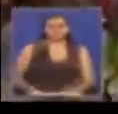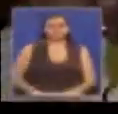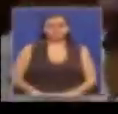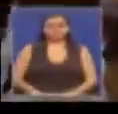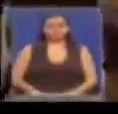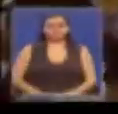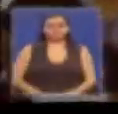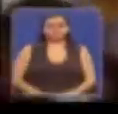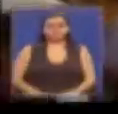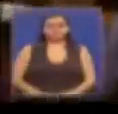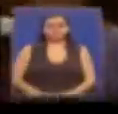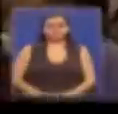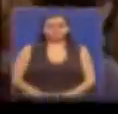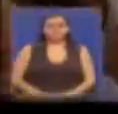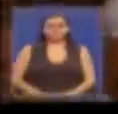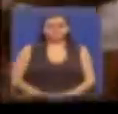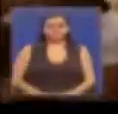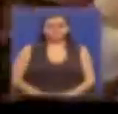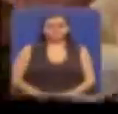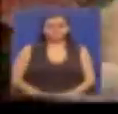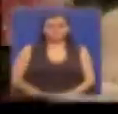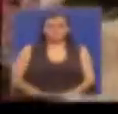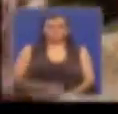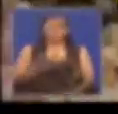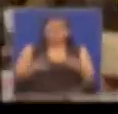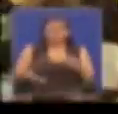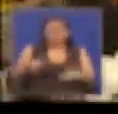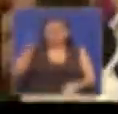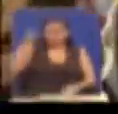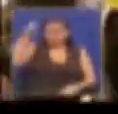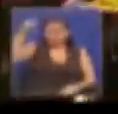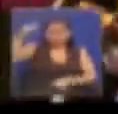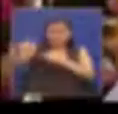mañana, desde el Malecón Jambelí en General Villamil